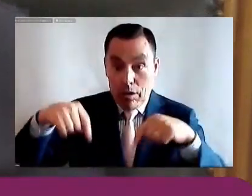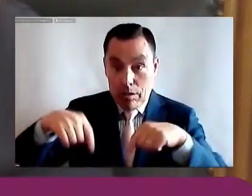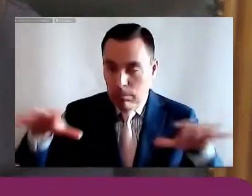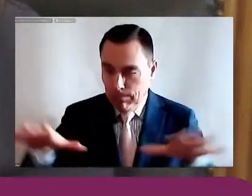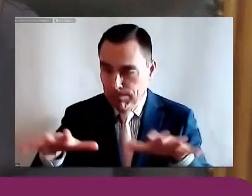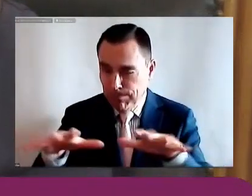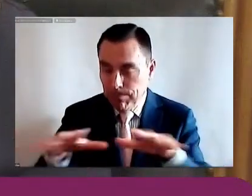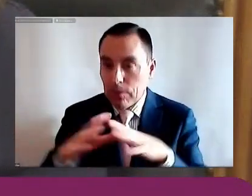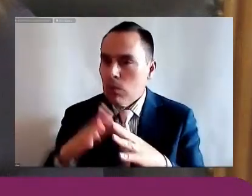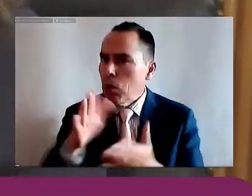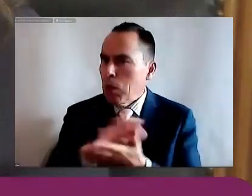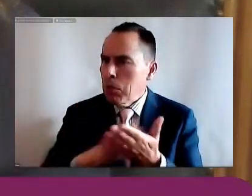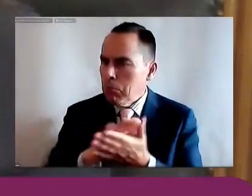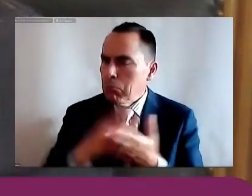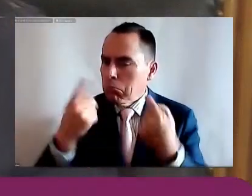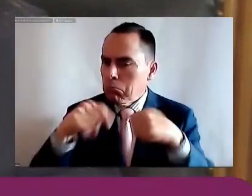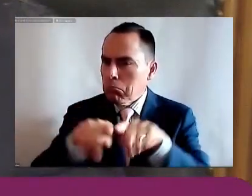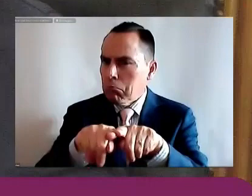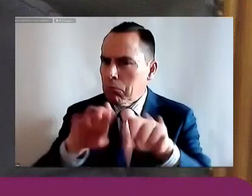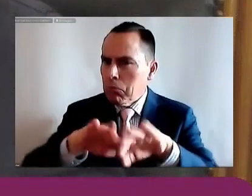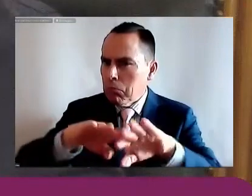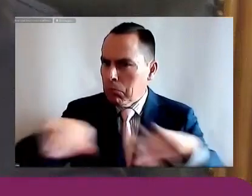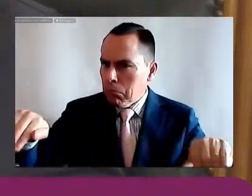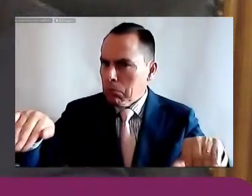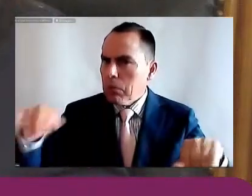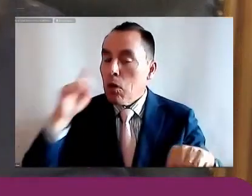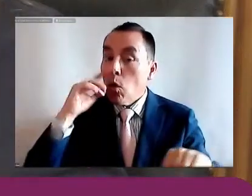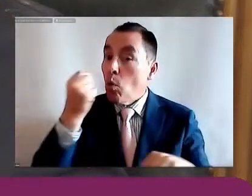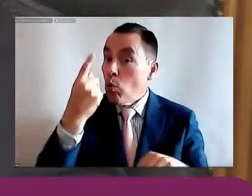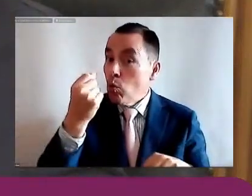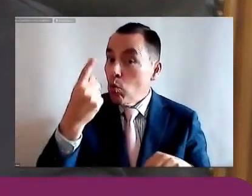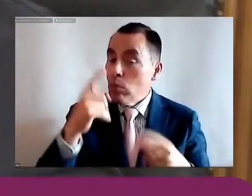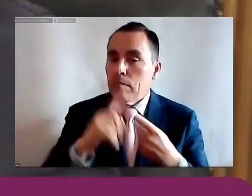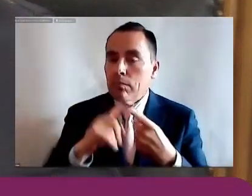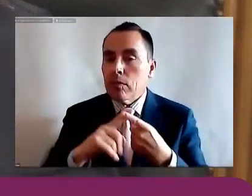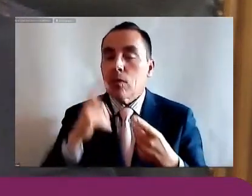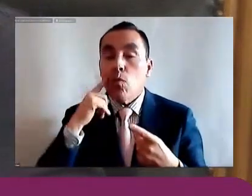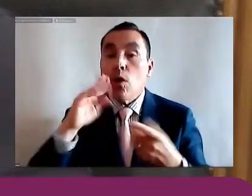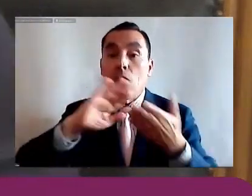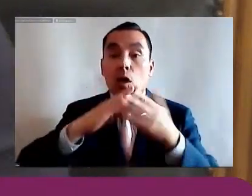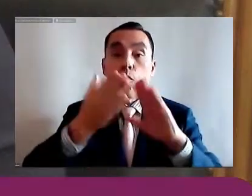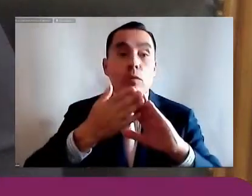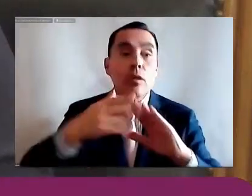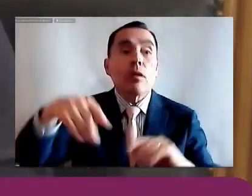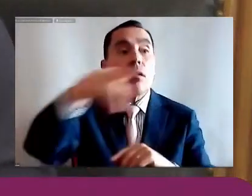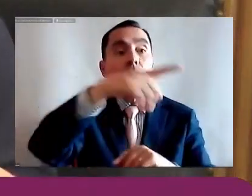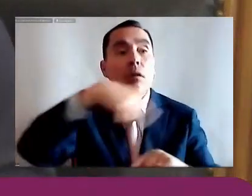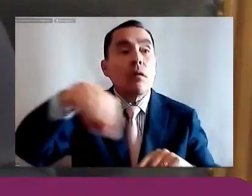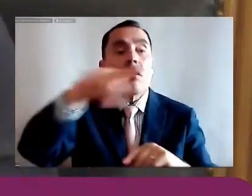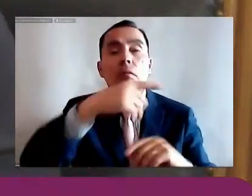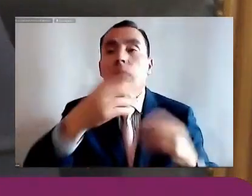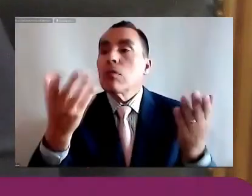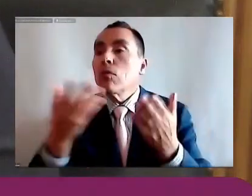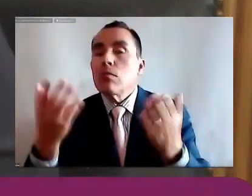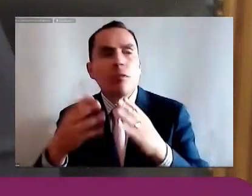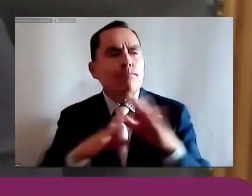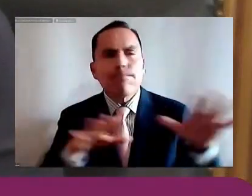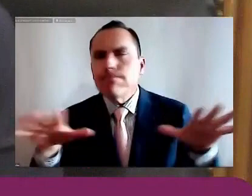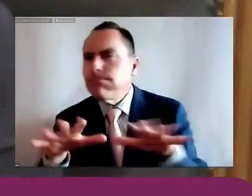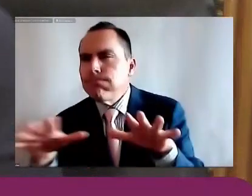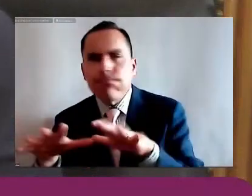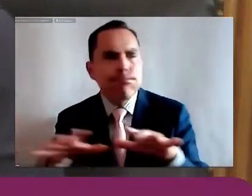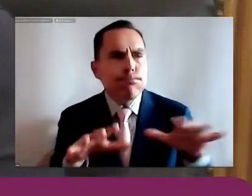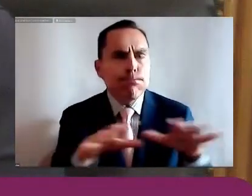ámbito, primero en el ámbito de la comunidad, se han interpuesto obviamente distintas acciones para establecer